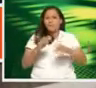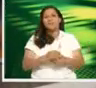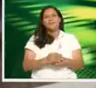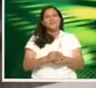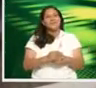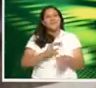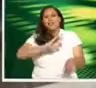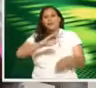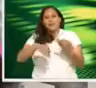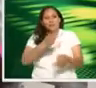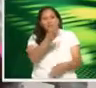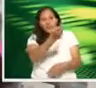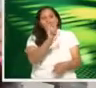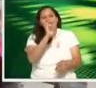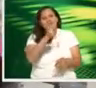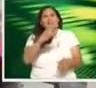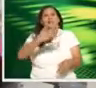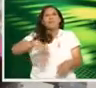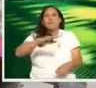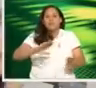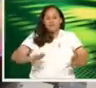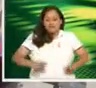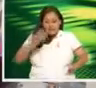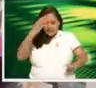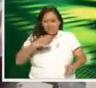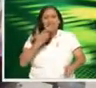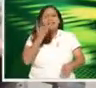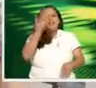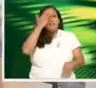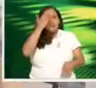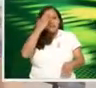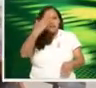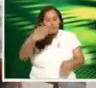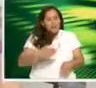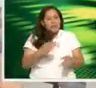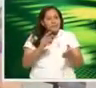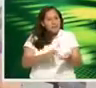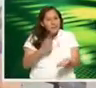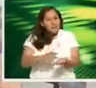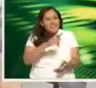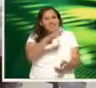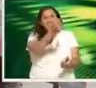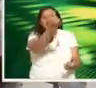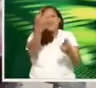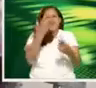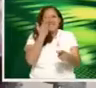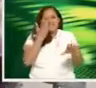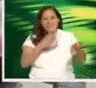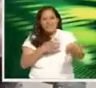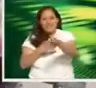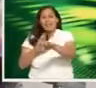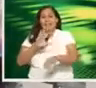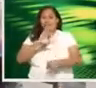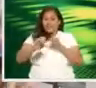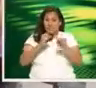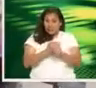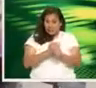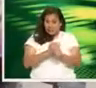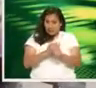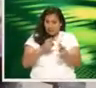Todo esto que es búsqueda de identidad, reinvención de identidad continuamente, y aunque ya han pasado 500